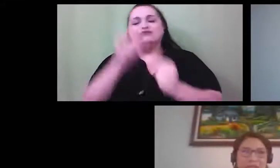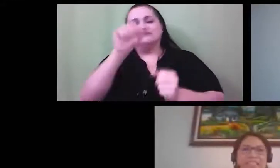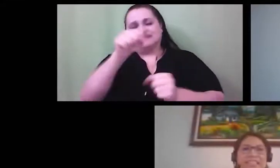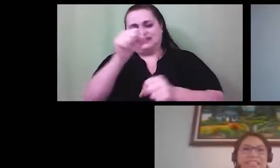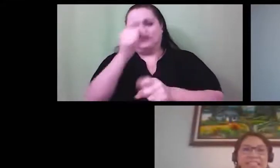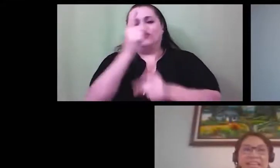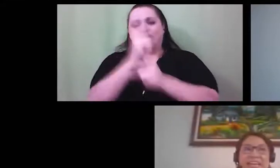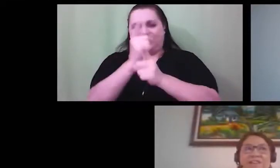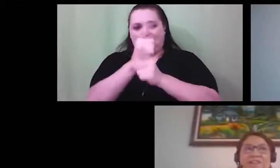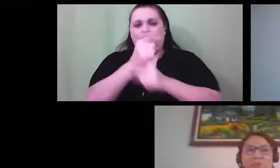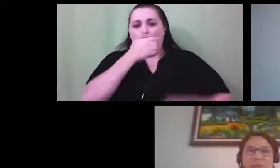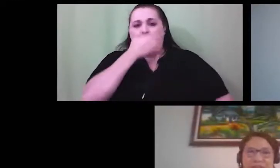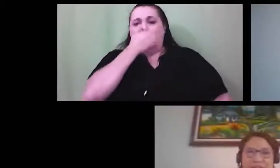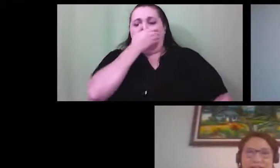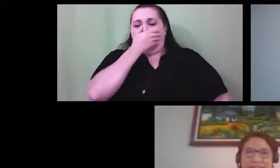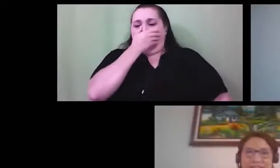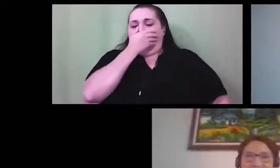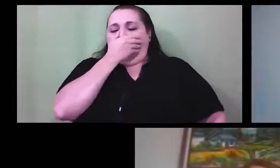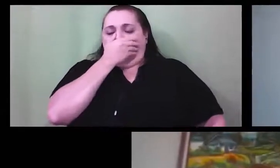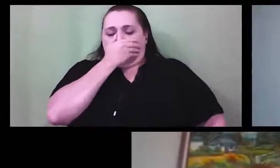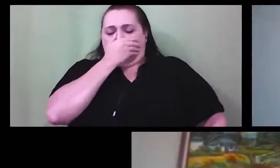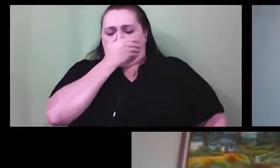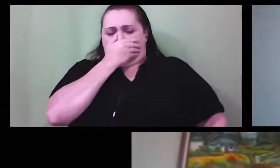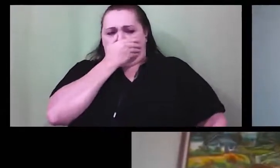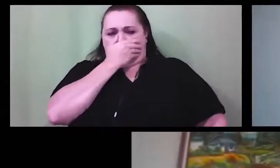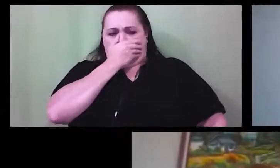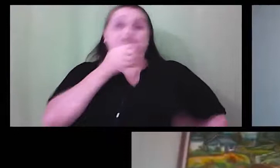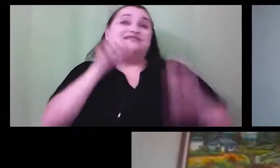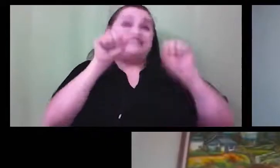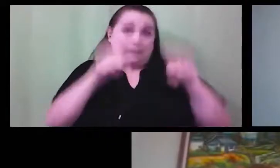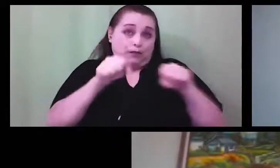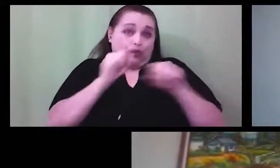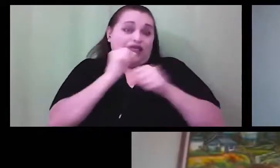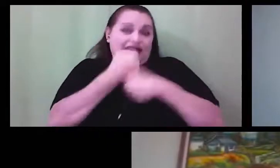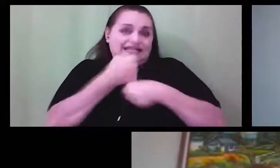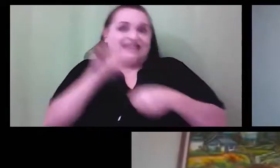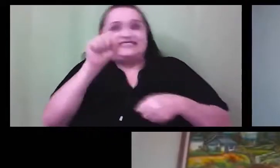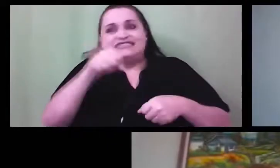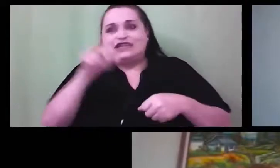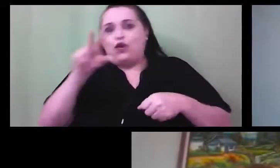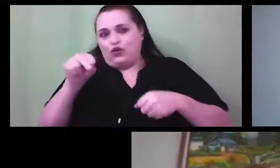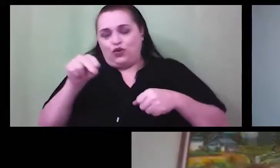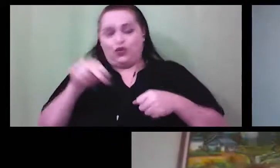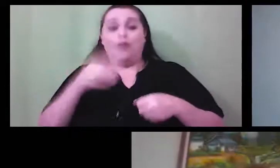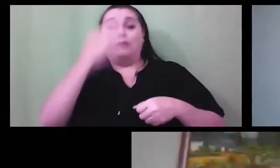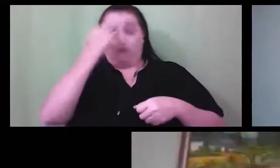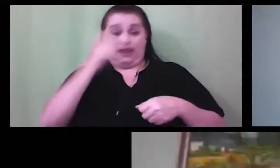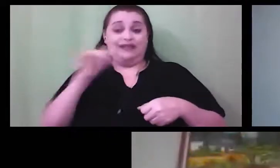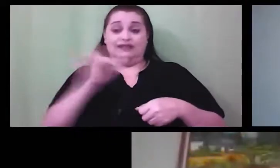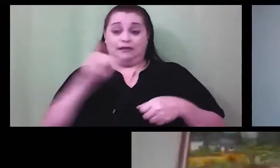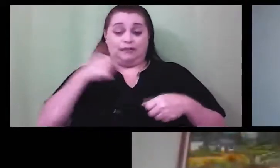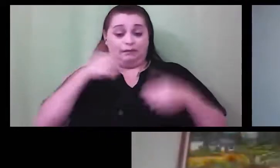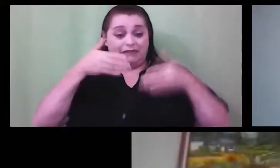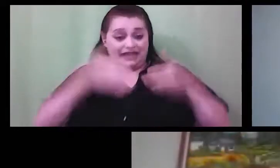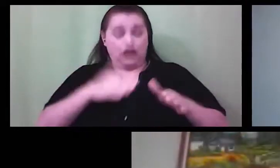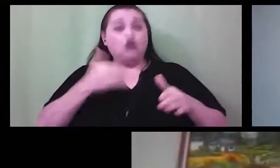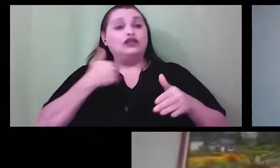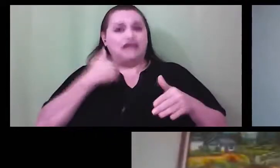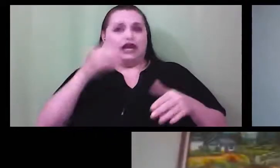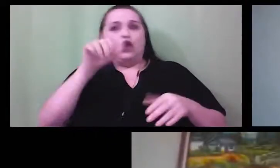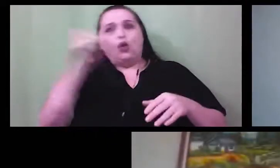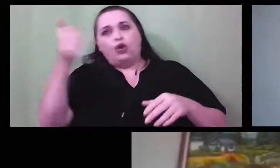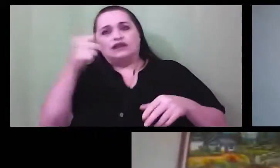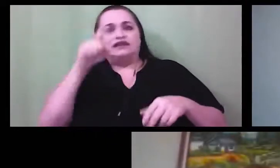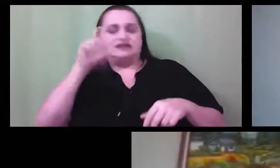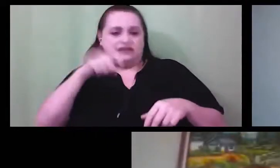Correcto. Sí, Ujú. se iba a poder realizar, Sí, ¿verdad? se iba a poder Porque, realizar. exacto, porque incluso mi hijo también tiene otras necesidades.